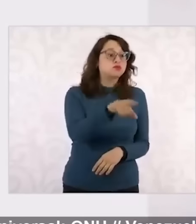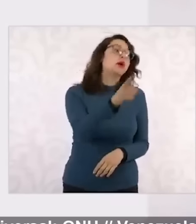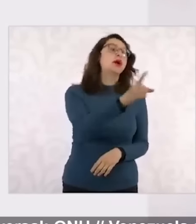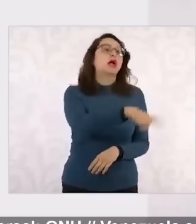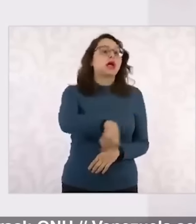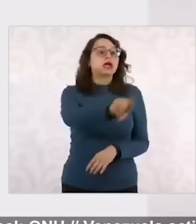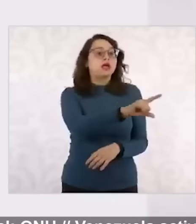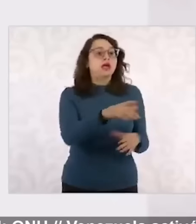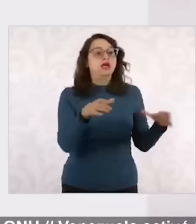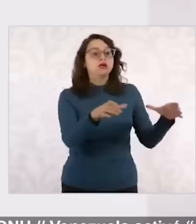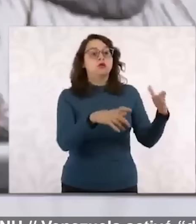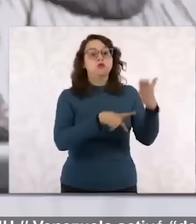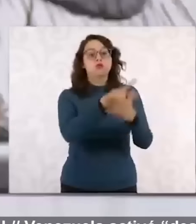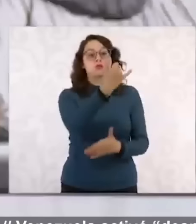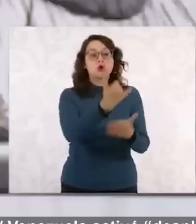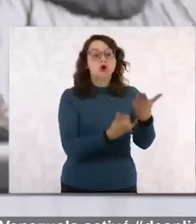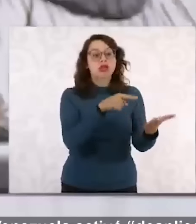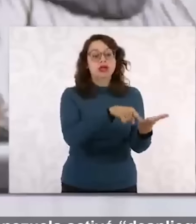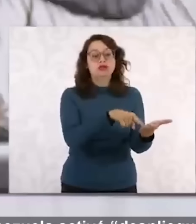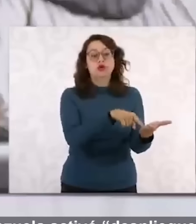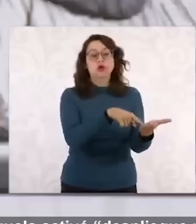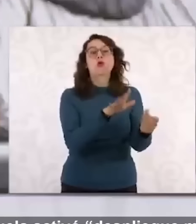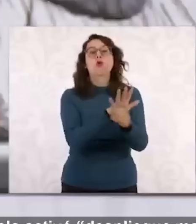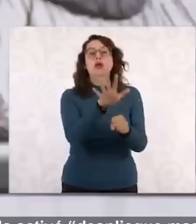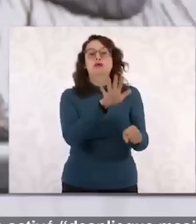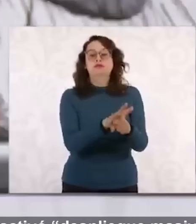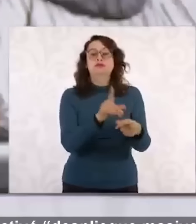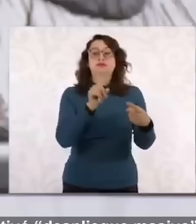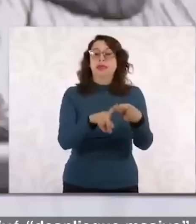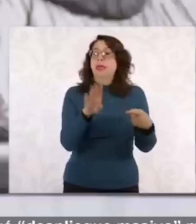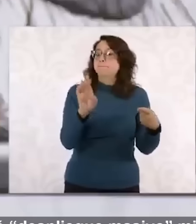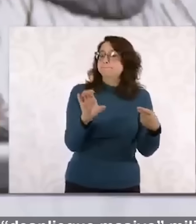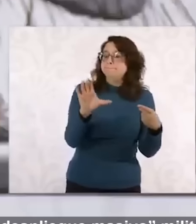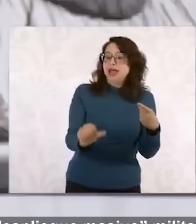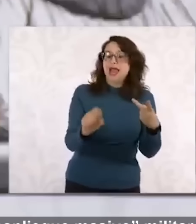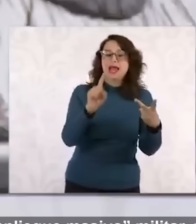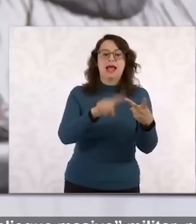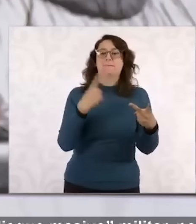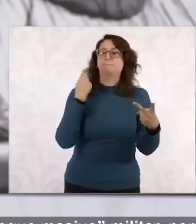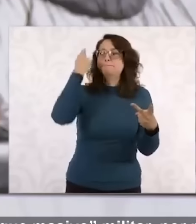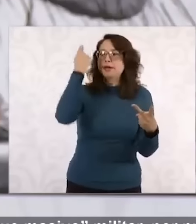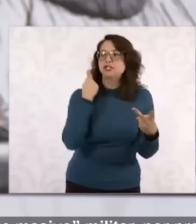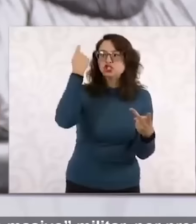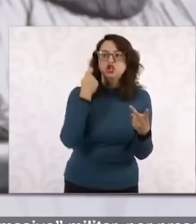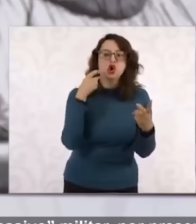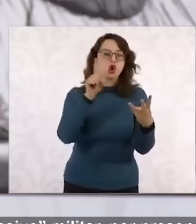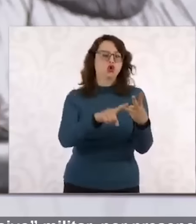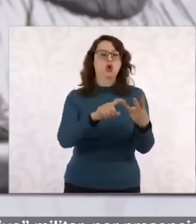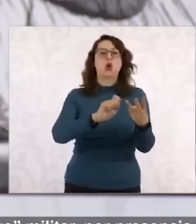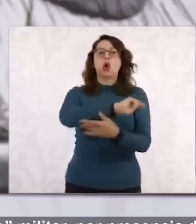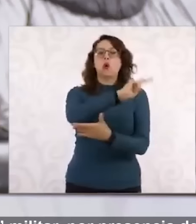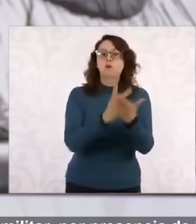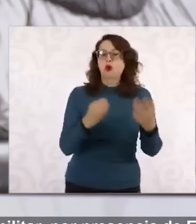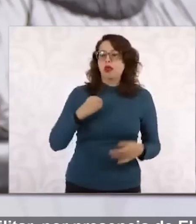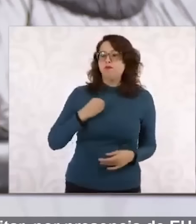reciben becas o pensiones de los programas de bienestar, porque